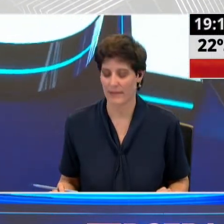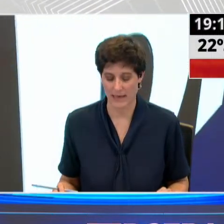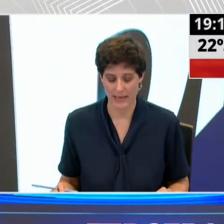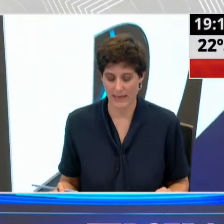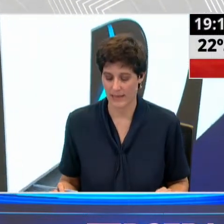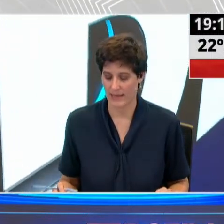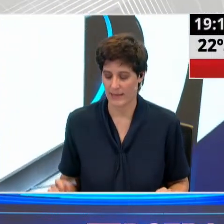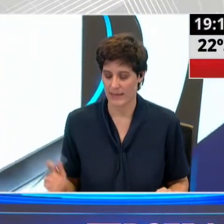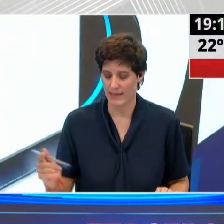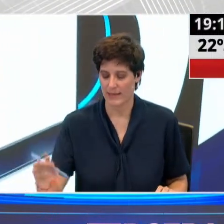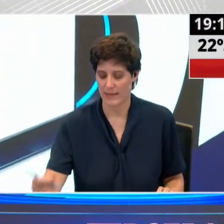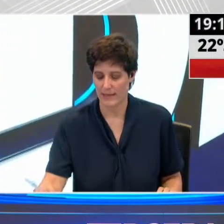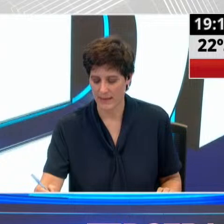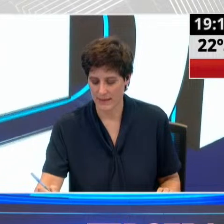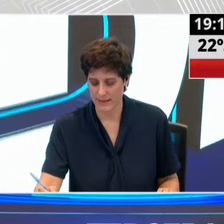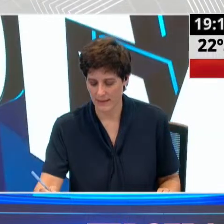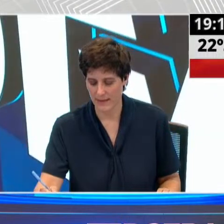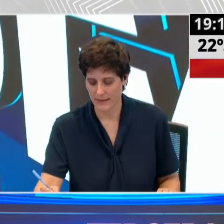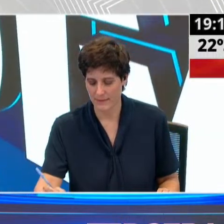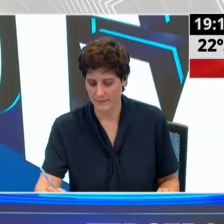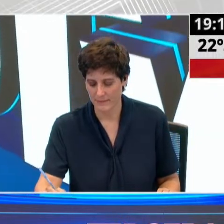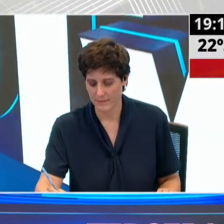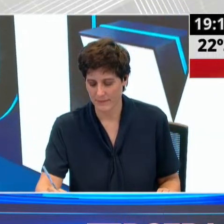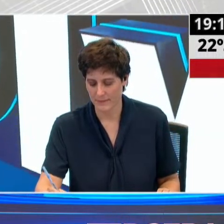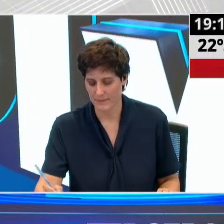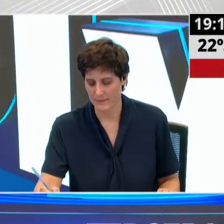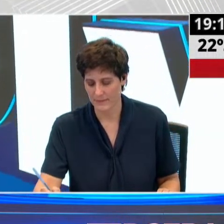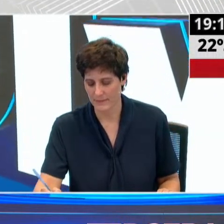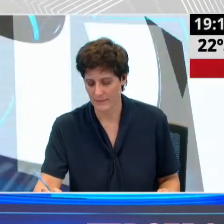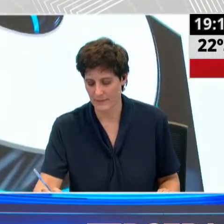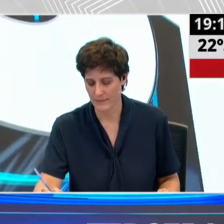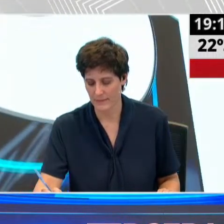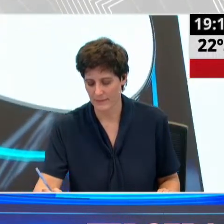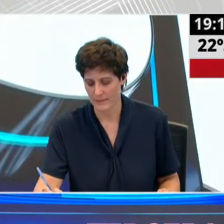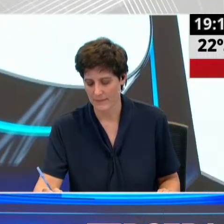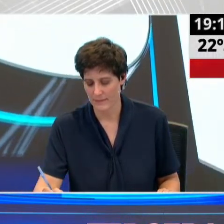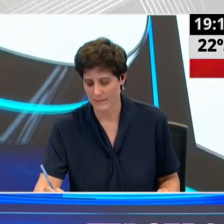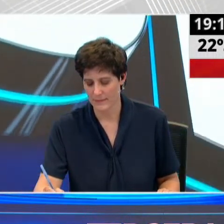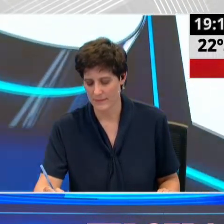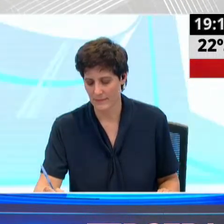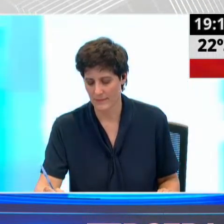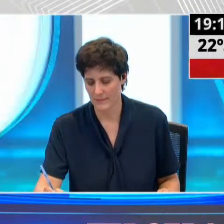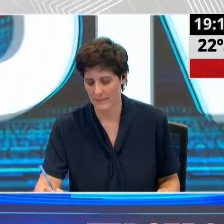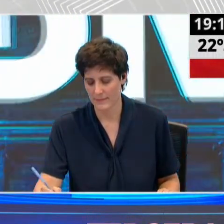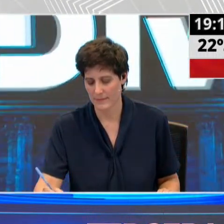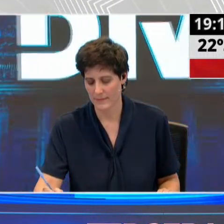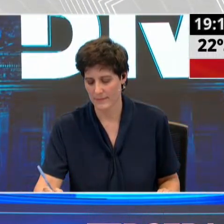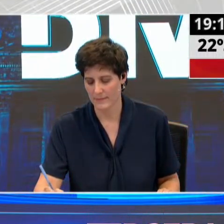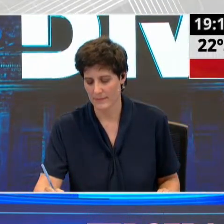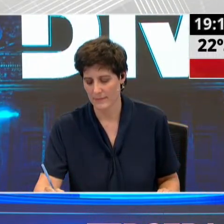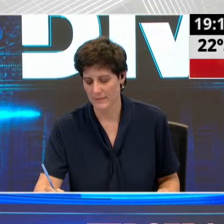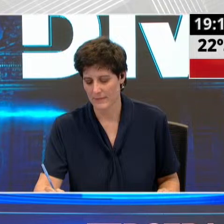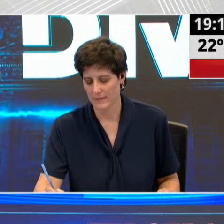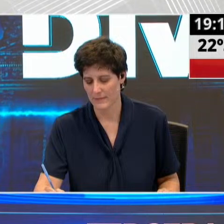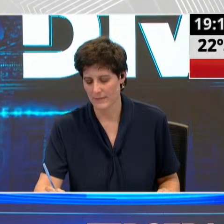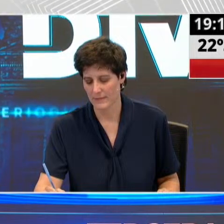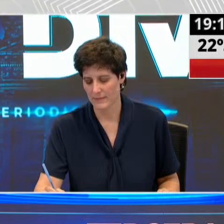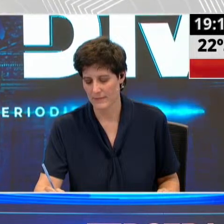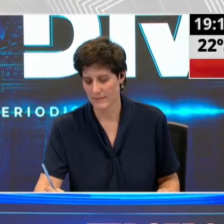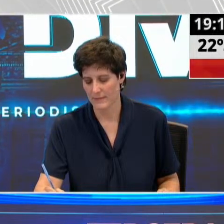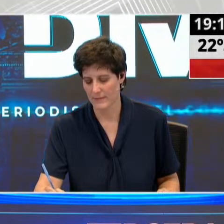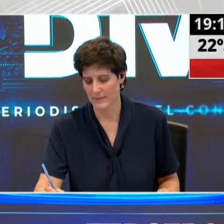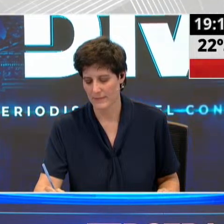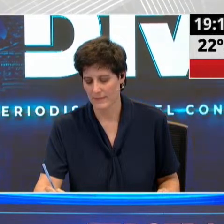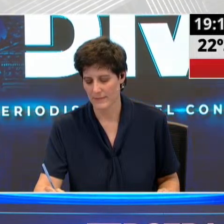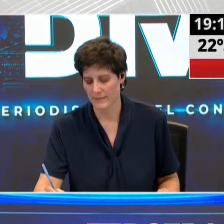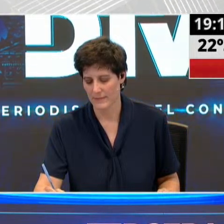representación específica, especialmente luego de que se concretó la jura, ¿no? Y ahí es donde emergen algunas cuestiones. Repasemos brevemente. La Libertad